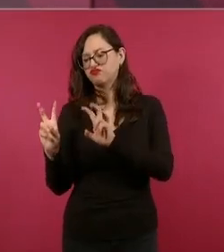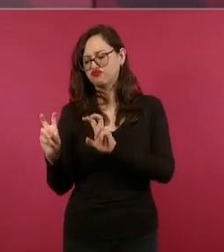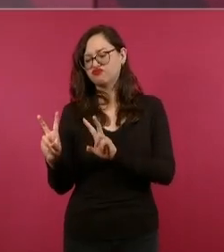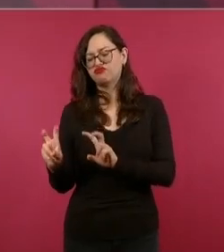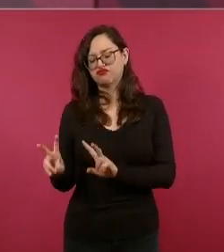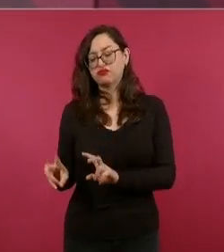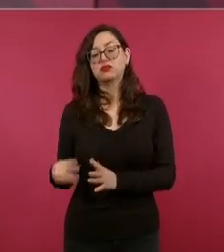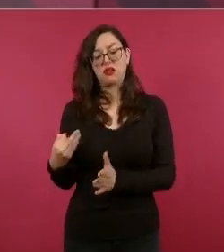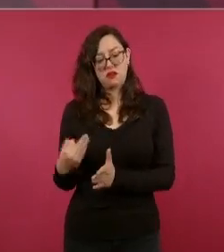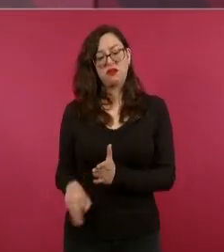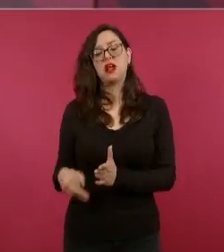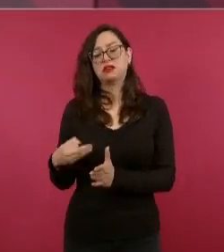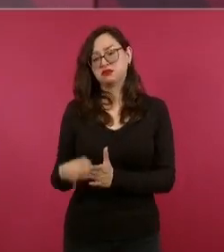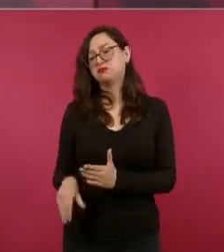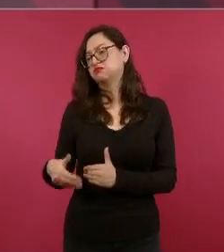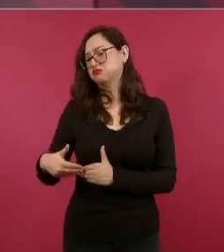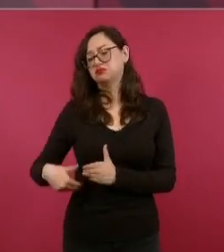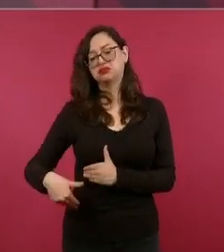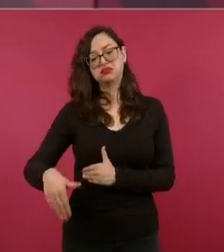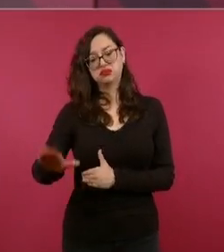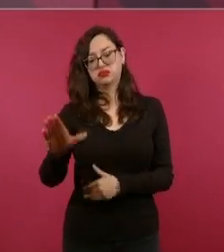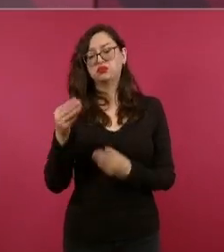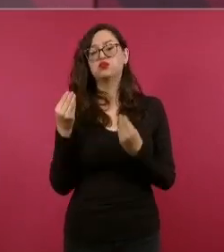mucho trabajo todavía.